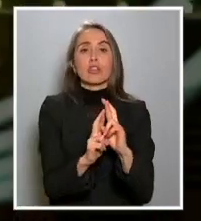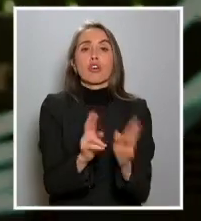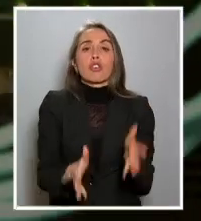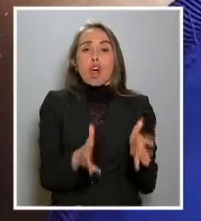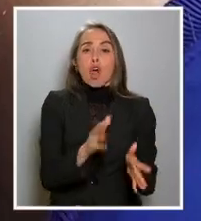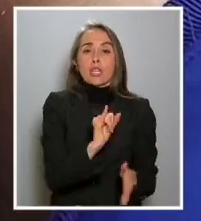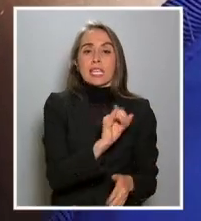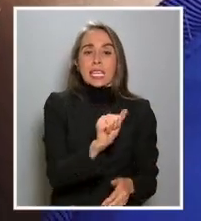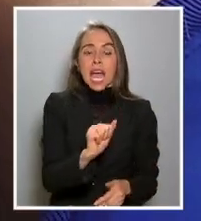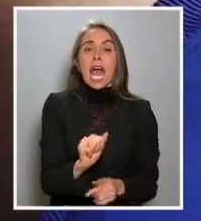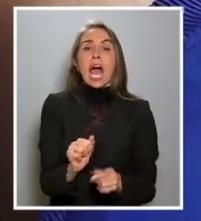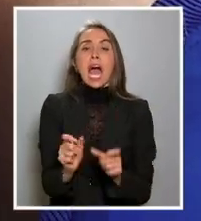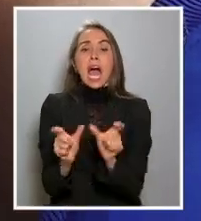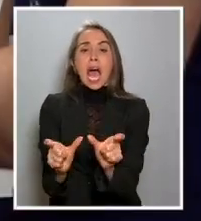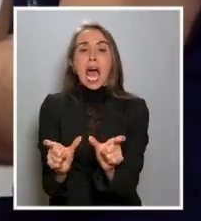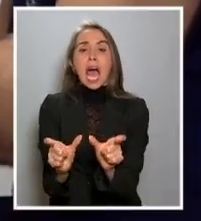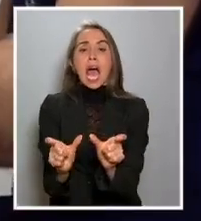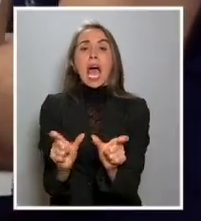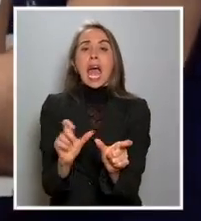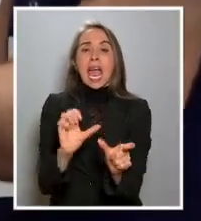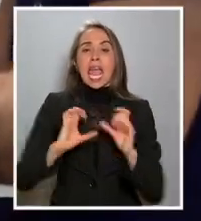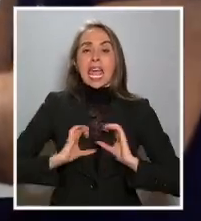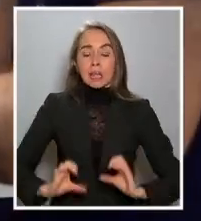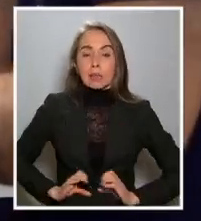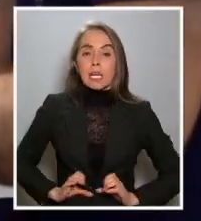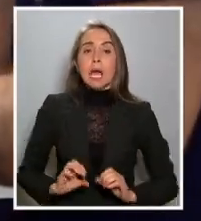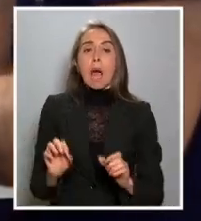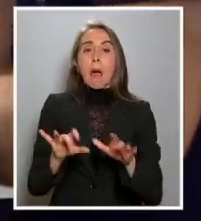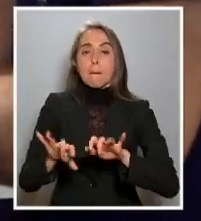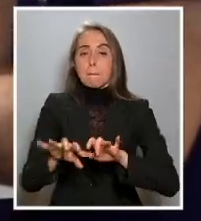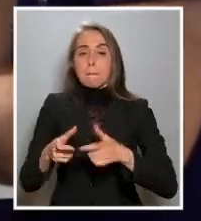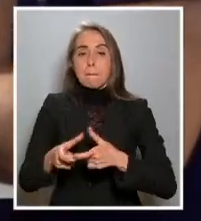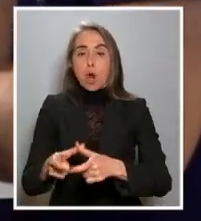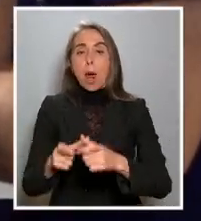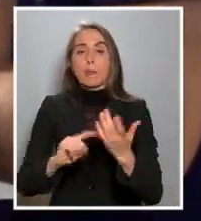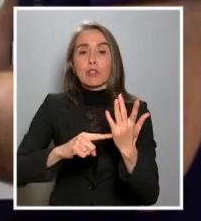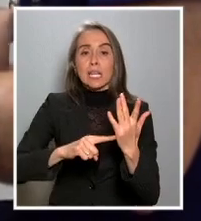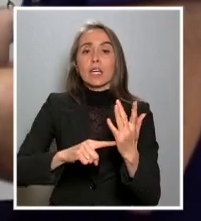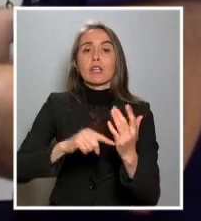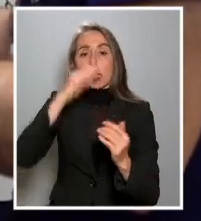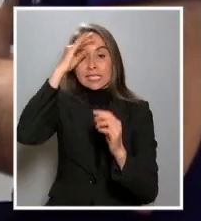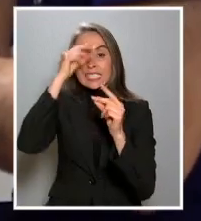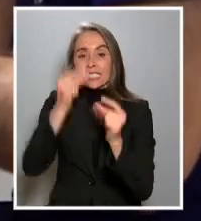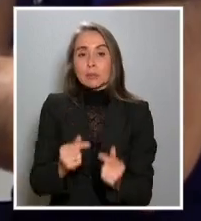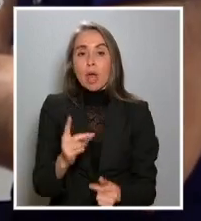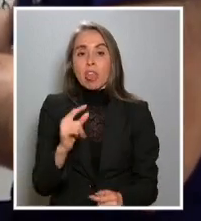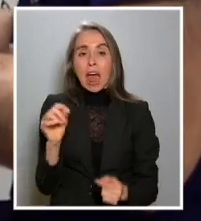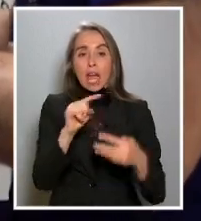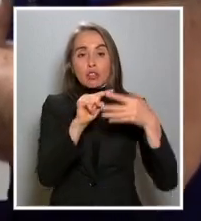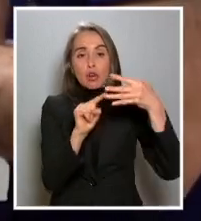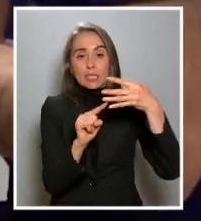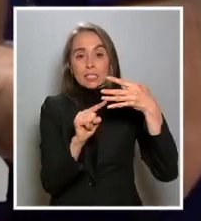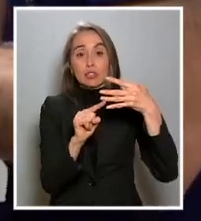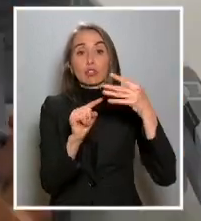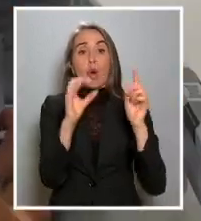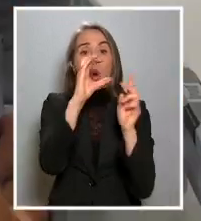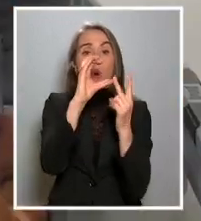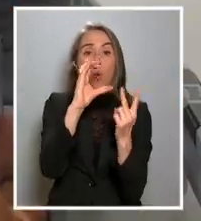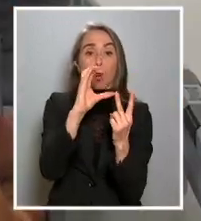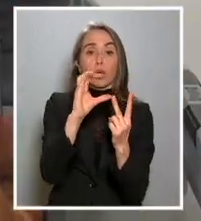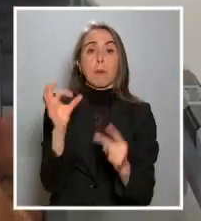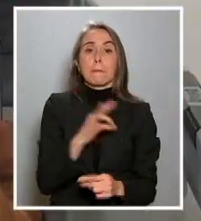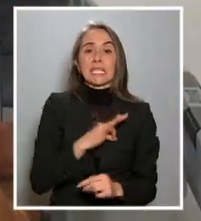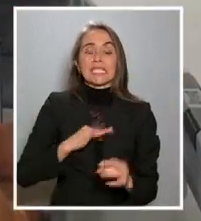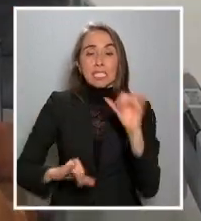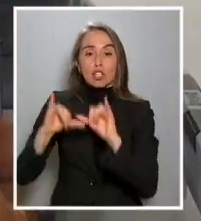artificial, auditores de ética en este ámbito, programadores de tecnología, especialistas en datos, que son perfiles laborales que el Ministerio de